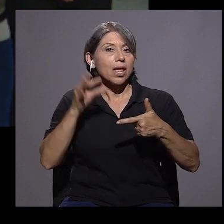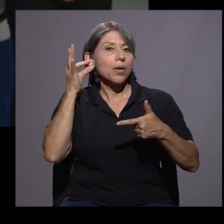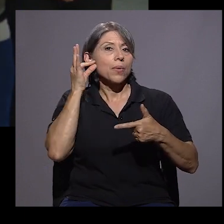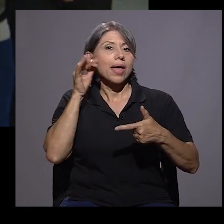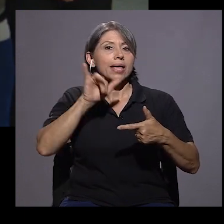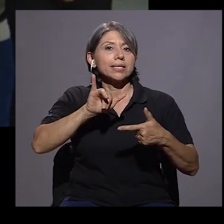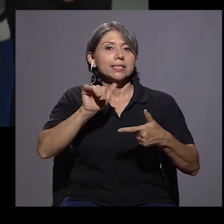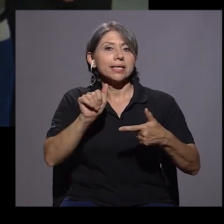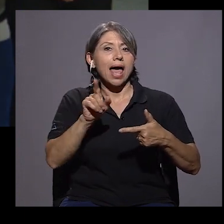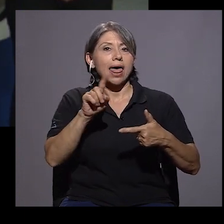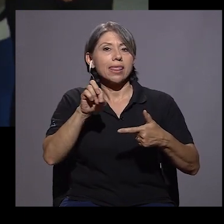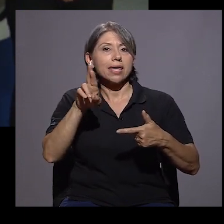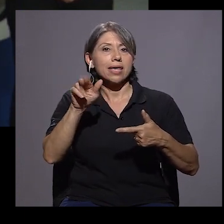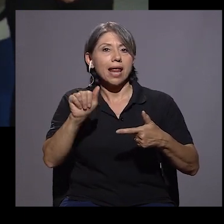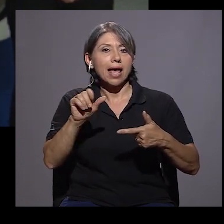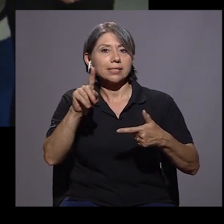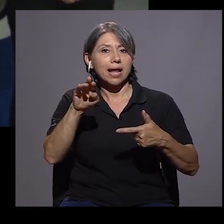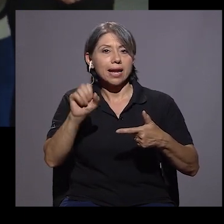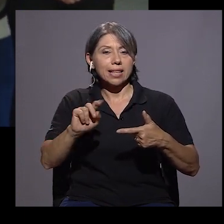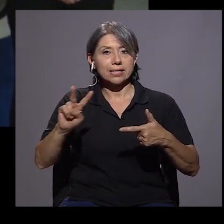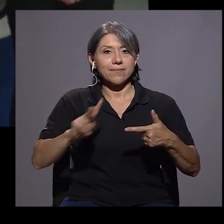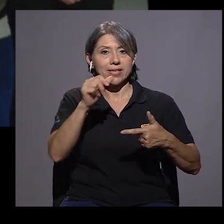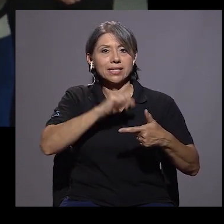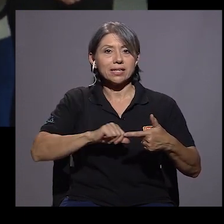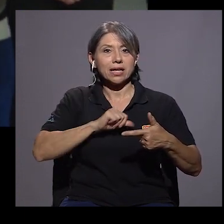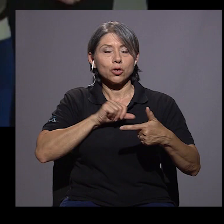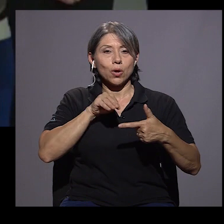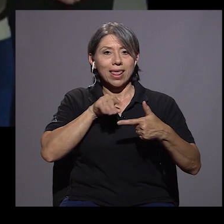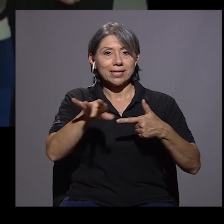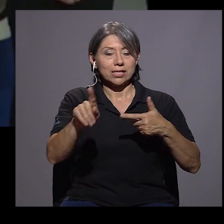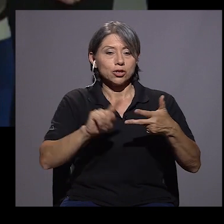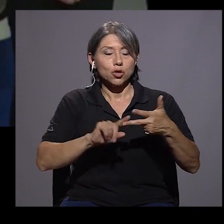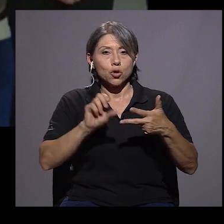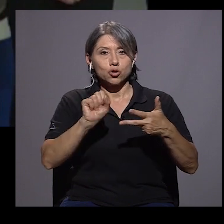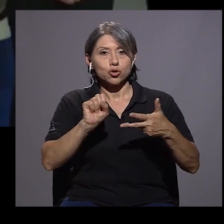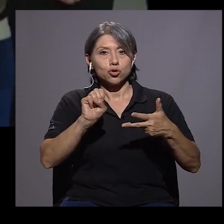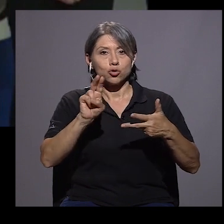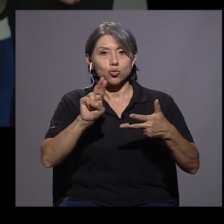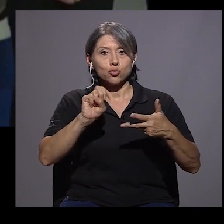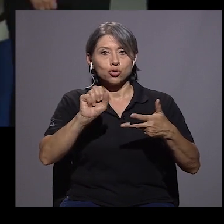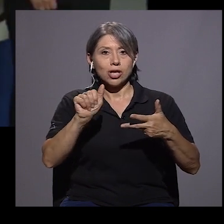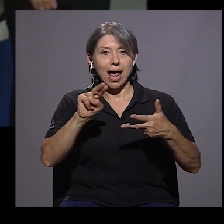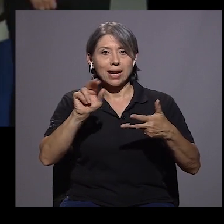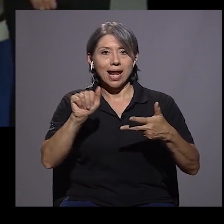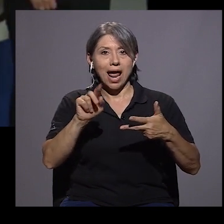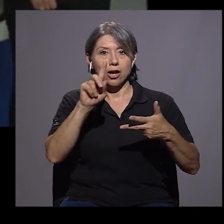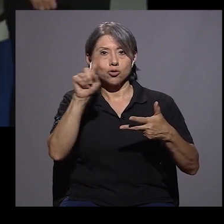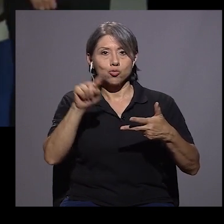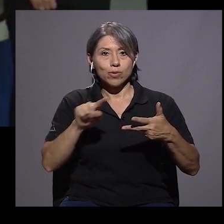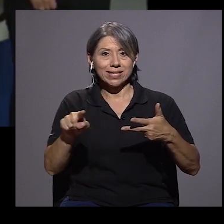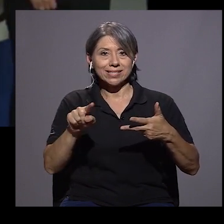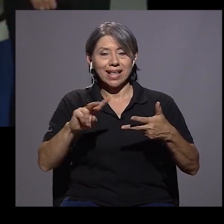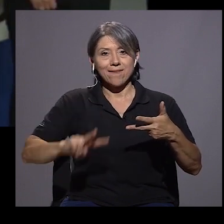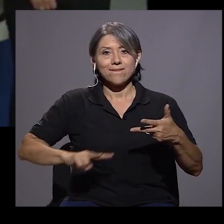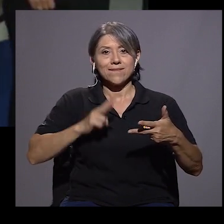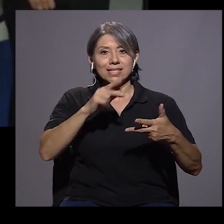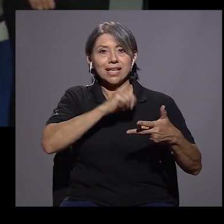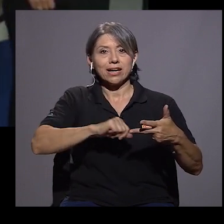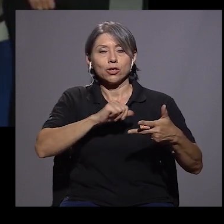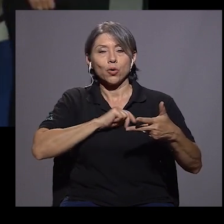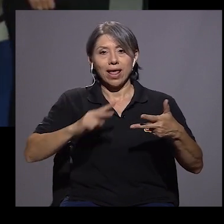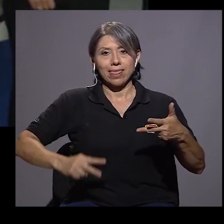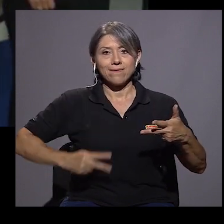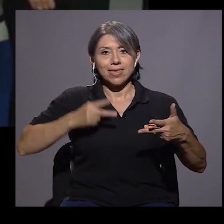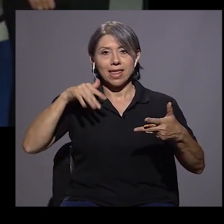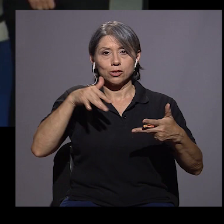adjunta de la universidad, por doña Yadira Cerdas, que es la vicerrectora de Extensión, por doña Susana Ruiz, que es